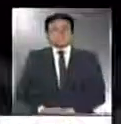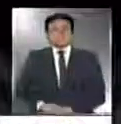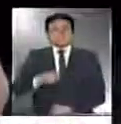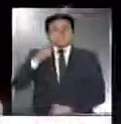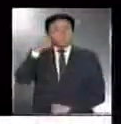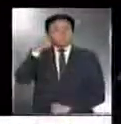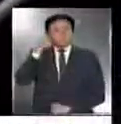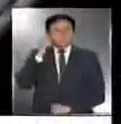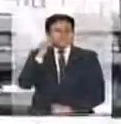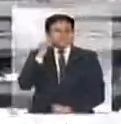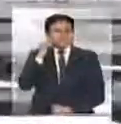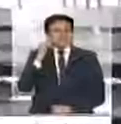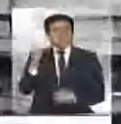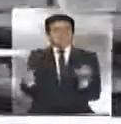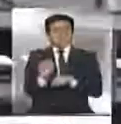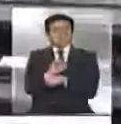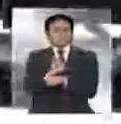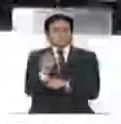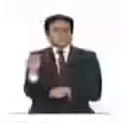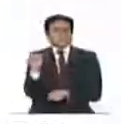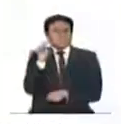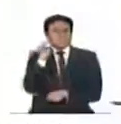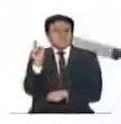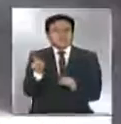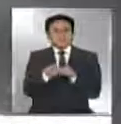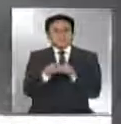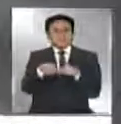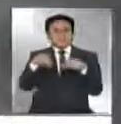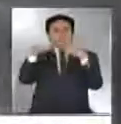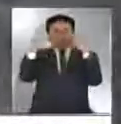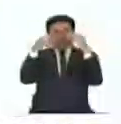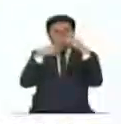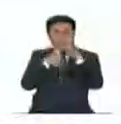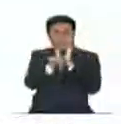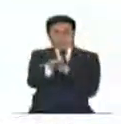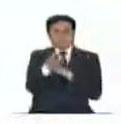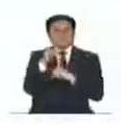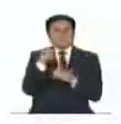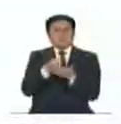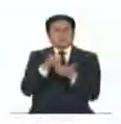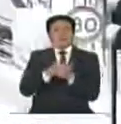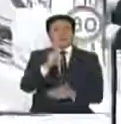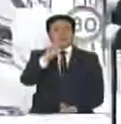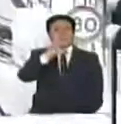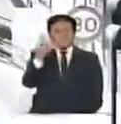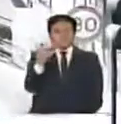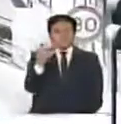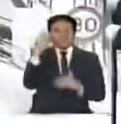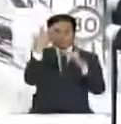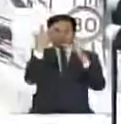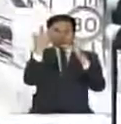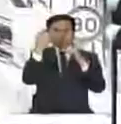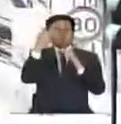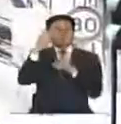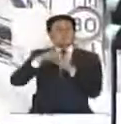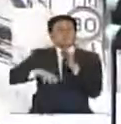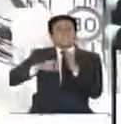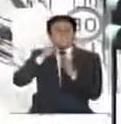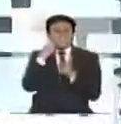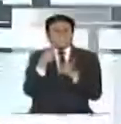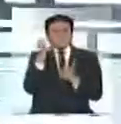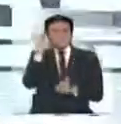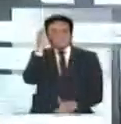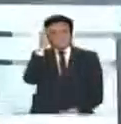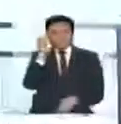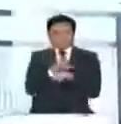El sonido que todo automovilista conoce, ese que pagamos por cada autopista que recorremos, el TAG quizás es el dolor de cabeza para muchos y que